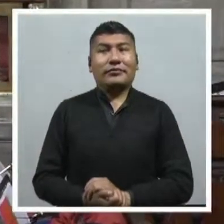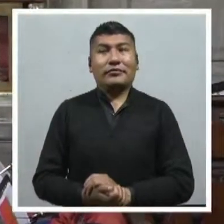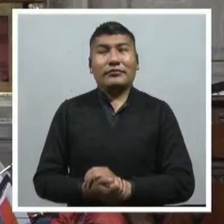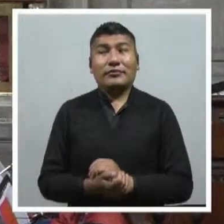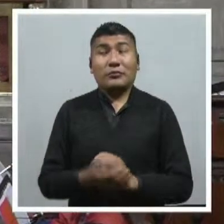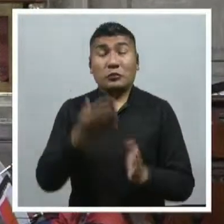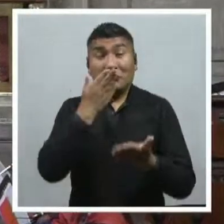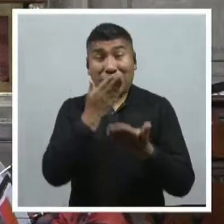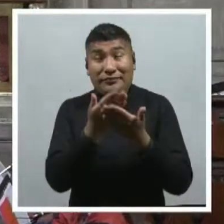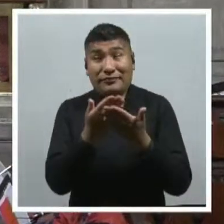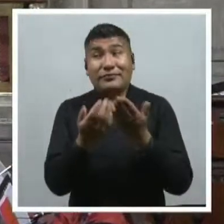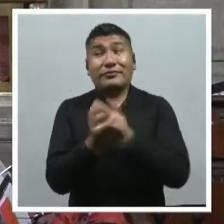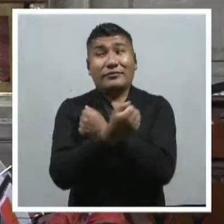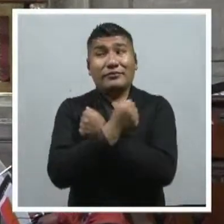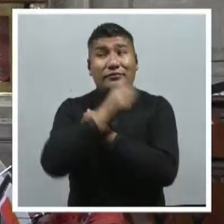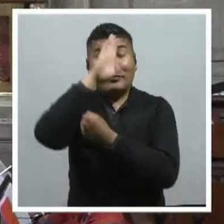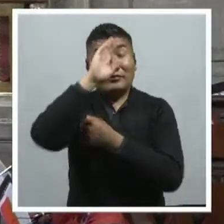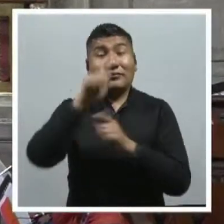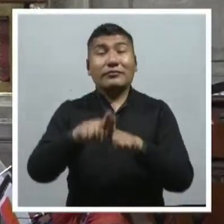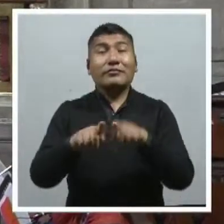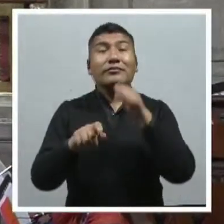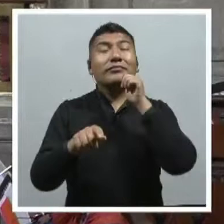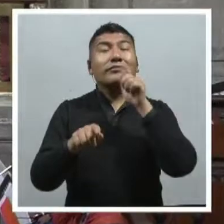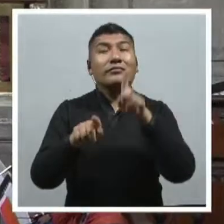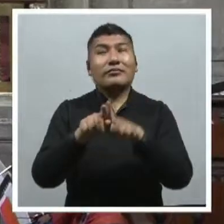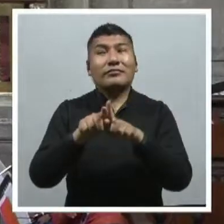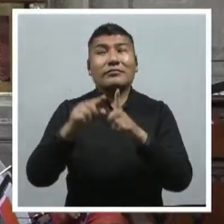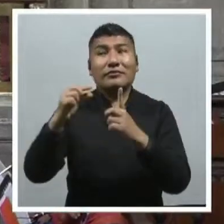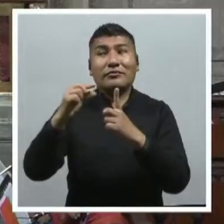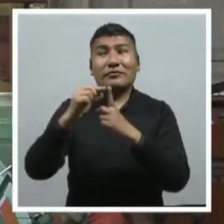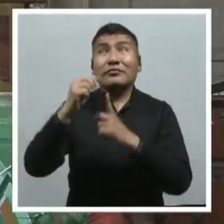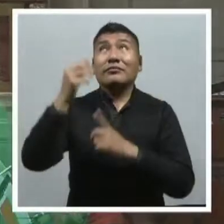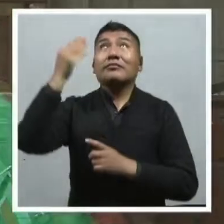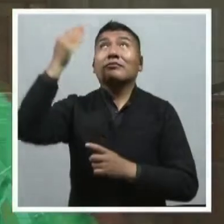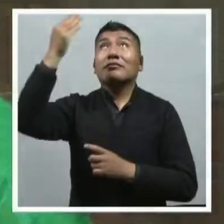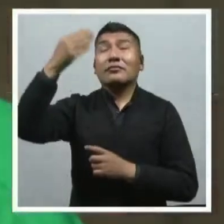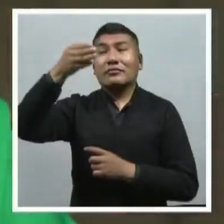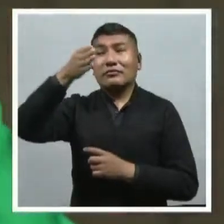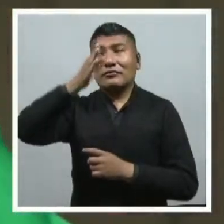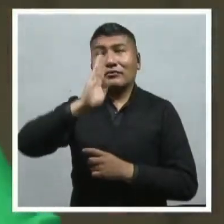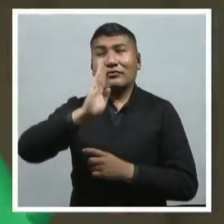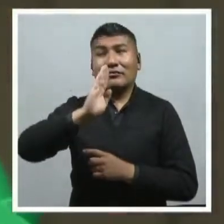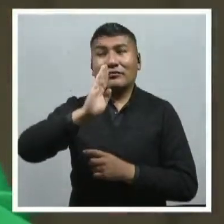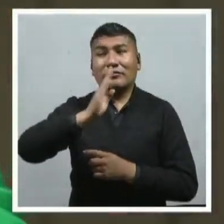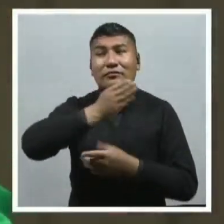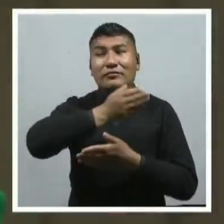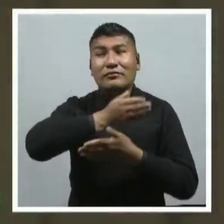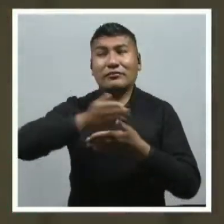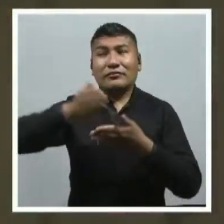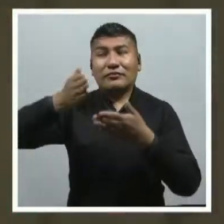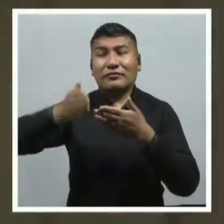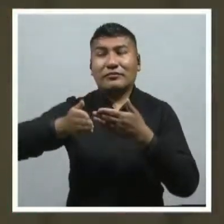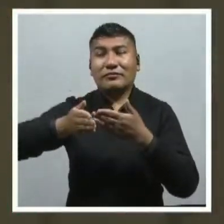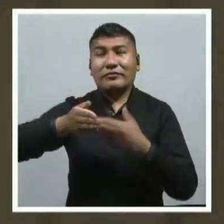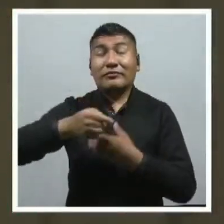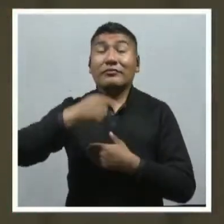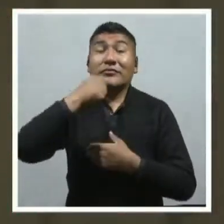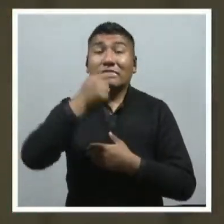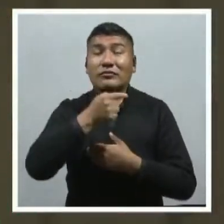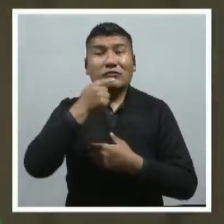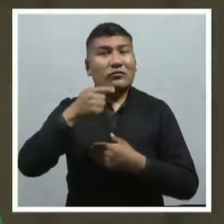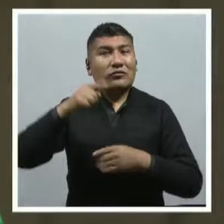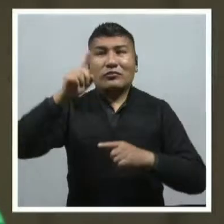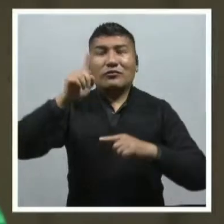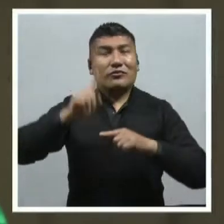Bien, queridos hermanos, la palabra de Dios termina diciendo que no